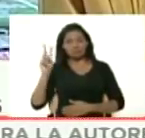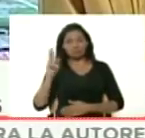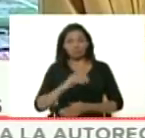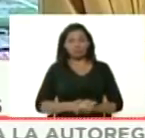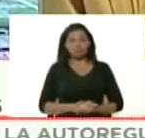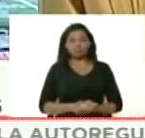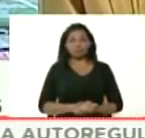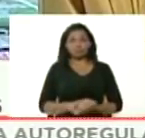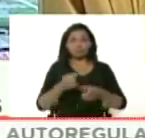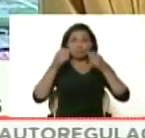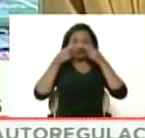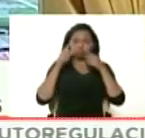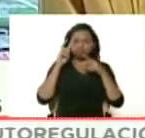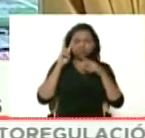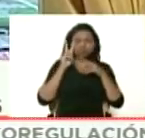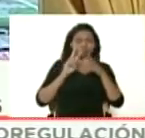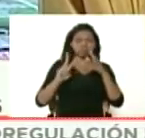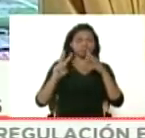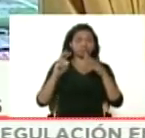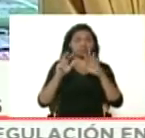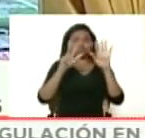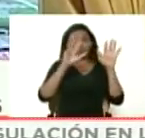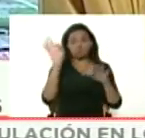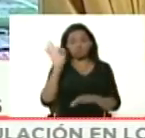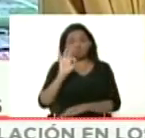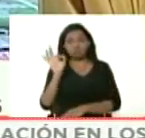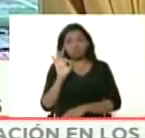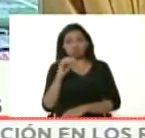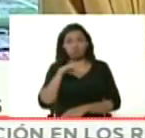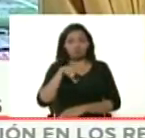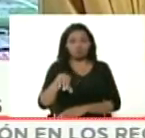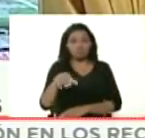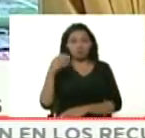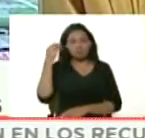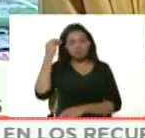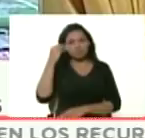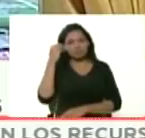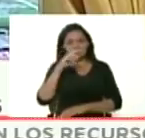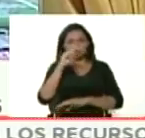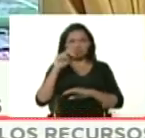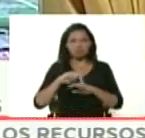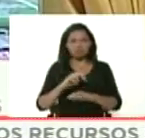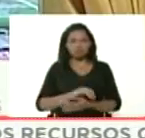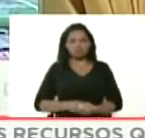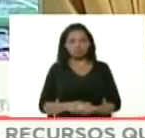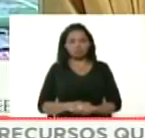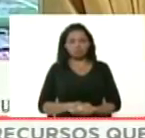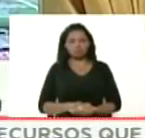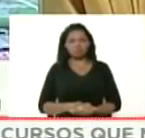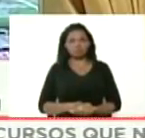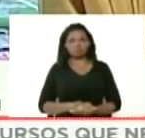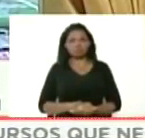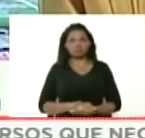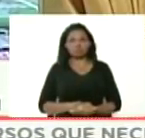Se pierde de vista, o sea, se ha configurado un estado de opinión nacional, una voluntad nacional